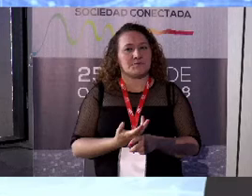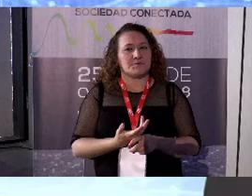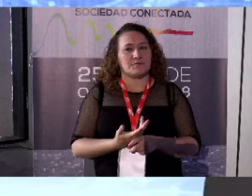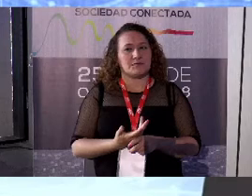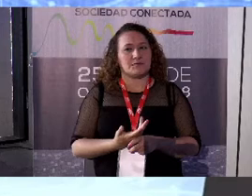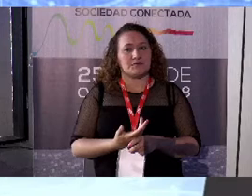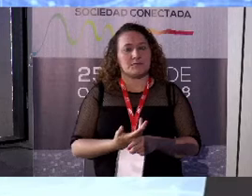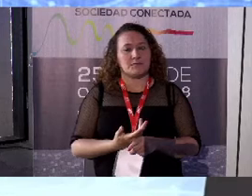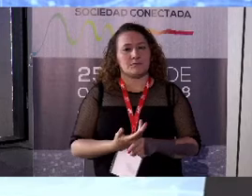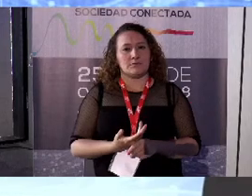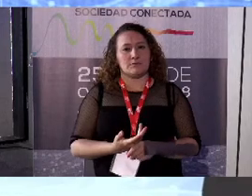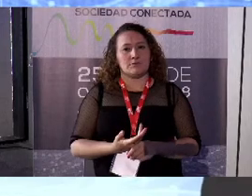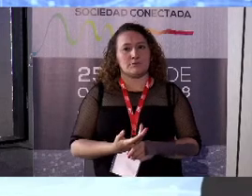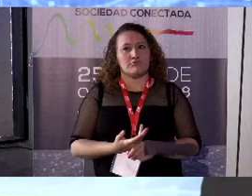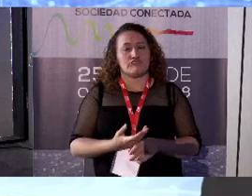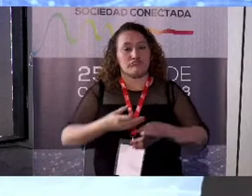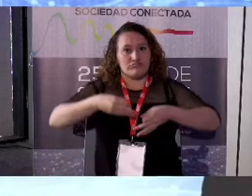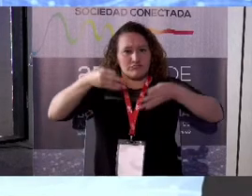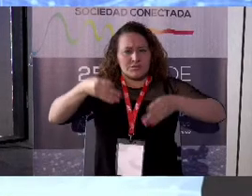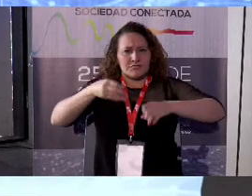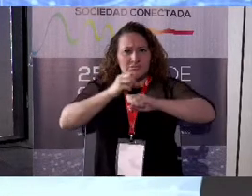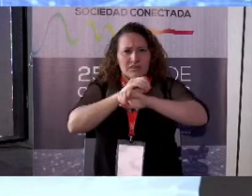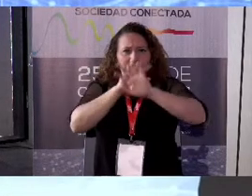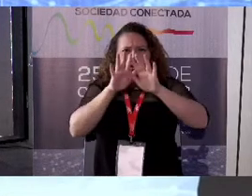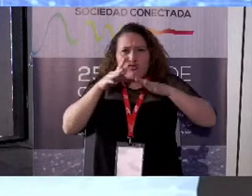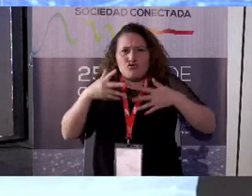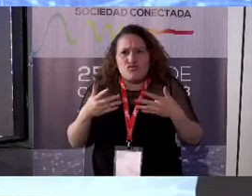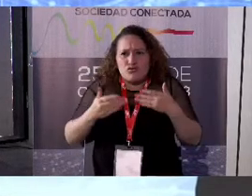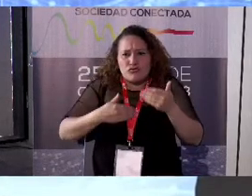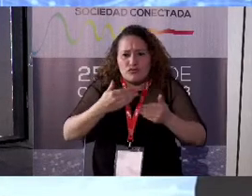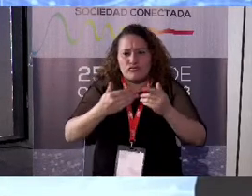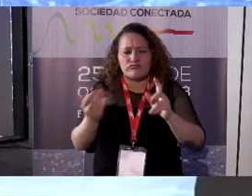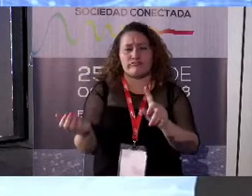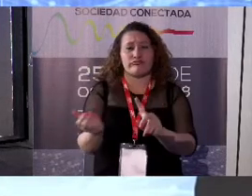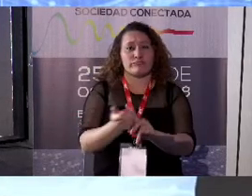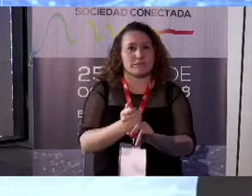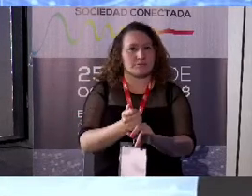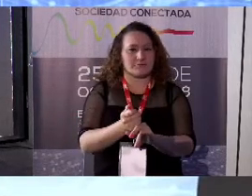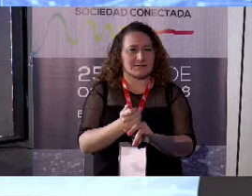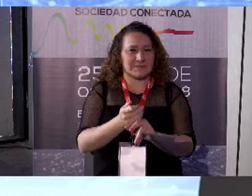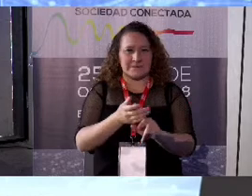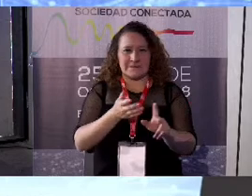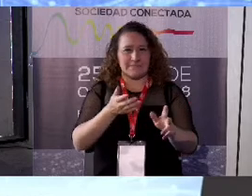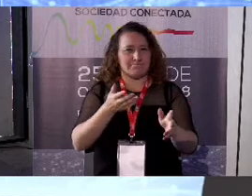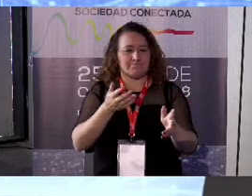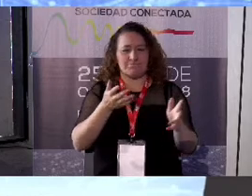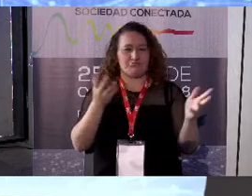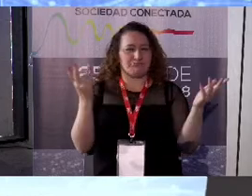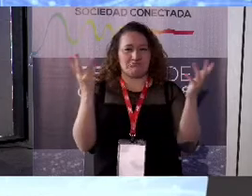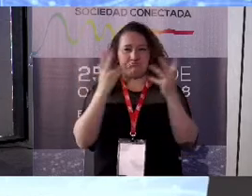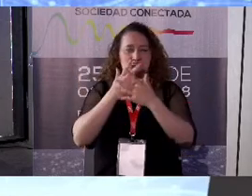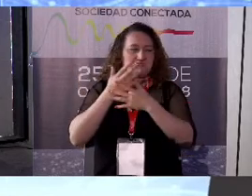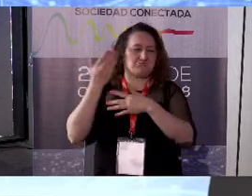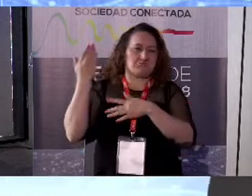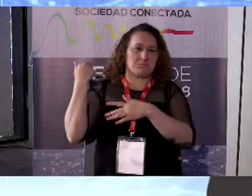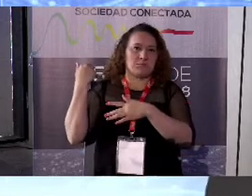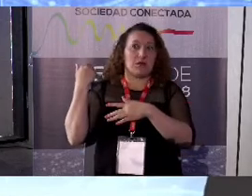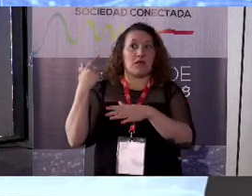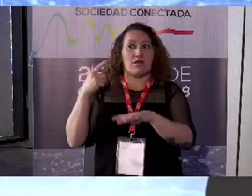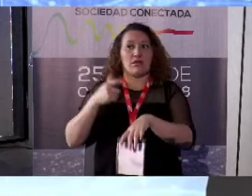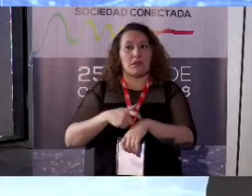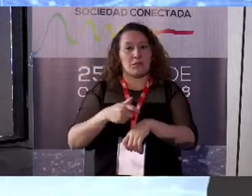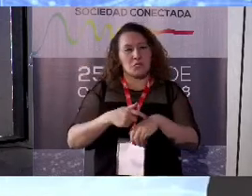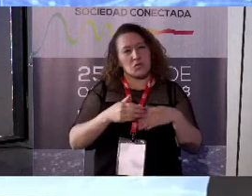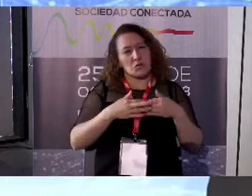había un criterio claro de cómo se podría hacer eso después de todo ese plazo ese periodo de